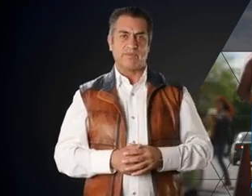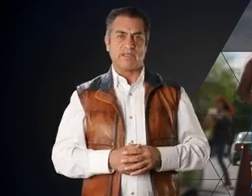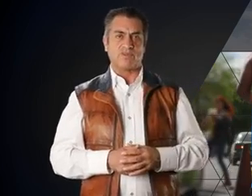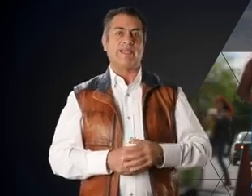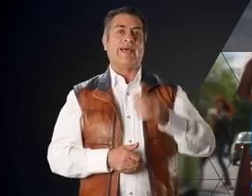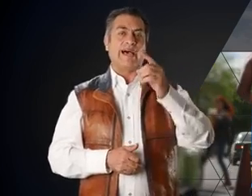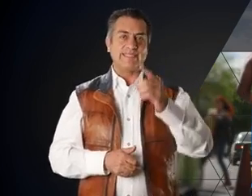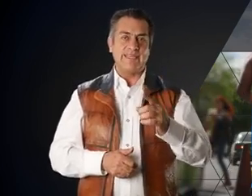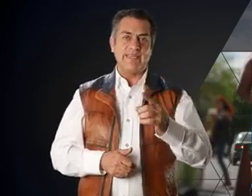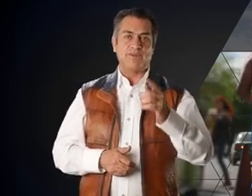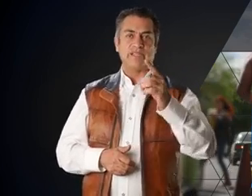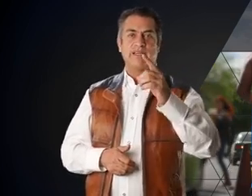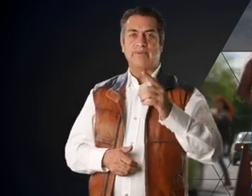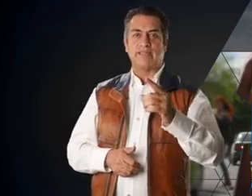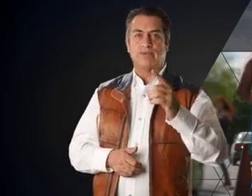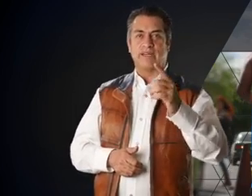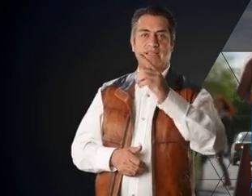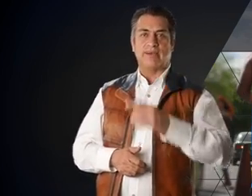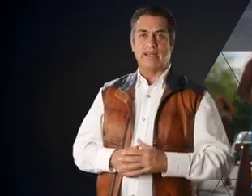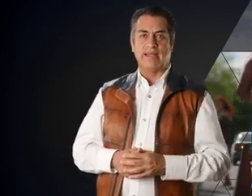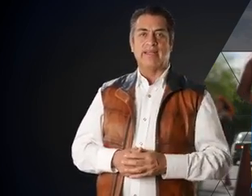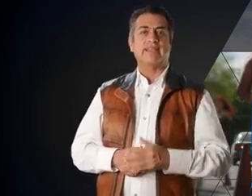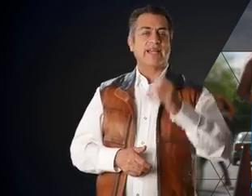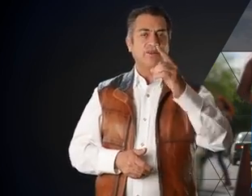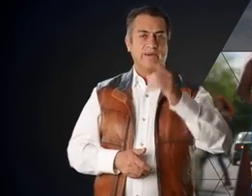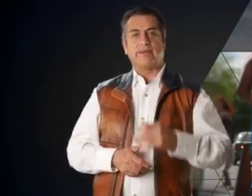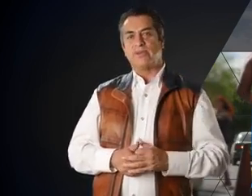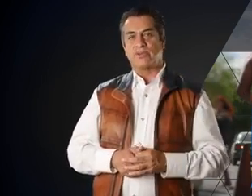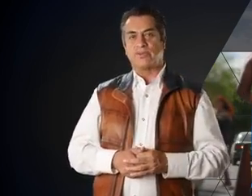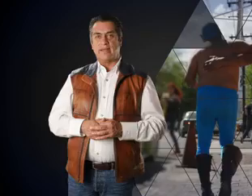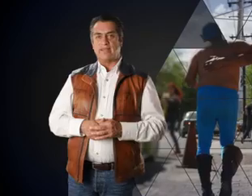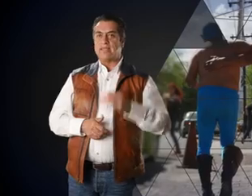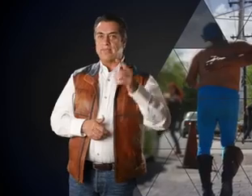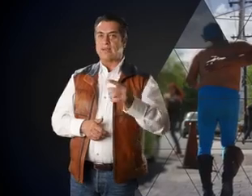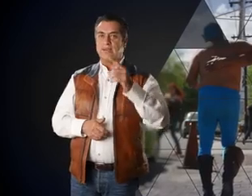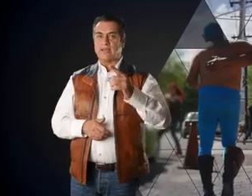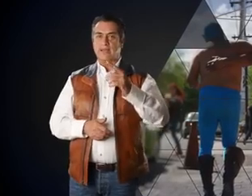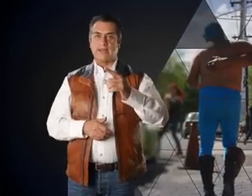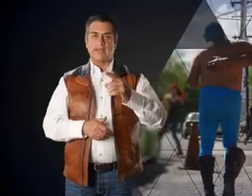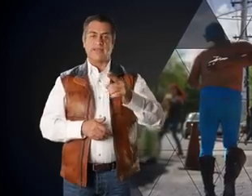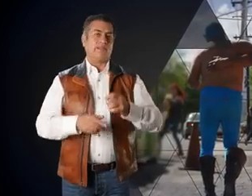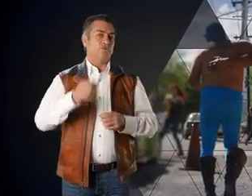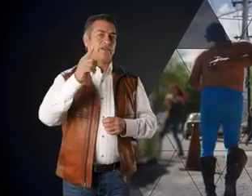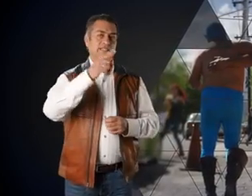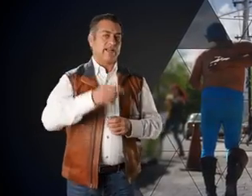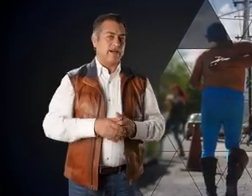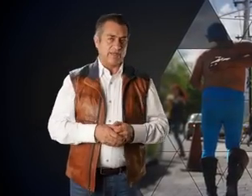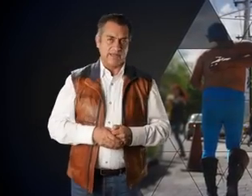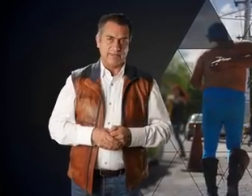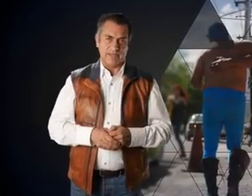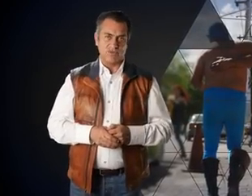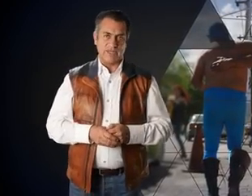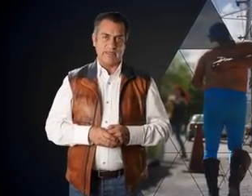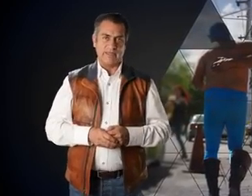sus sentimientos así y auténticamente como la raza habla es algo maravilloso. El sentimiento y la verdad de la gente nunca será